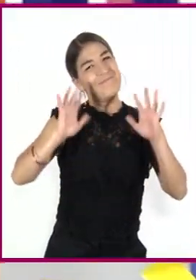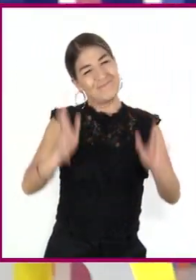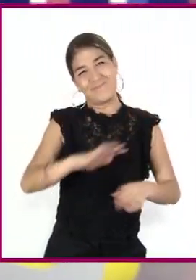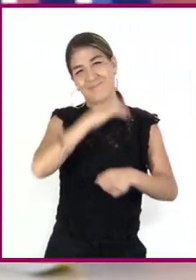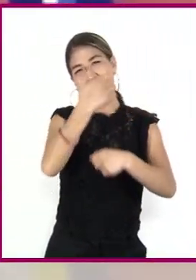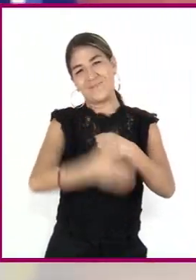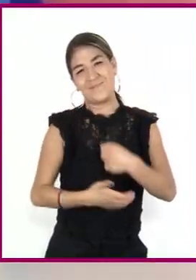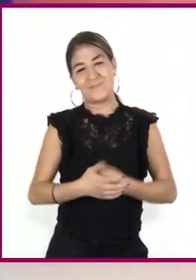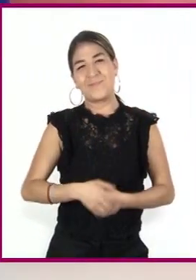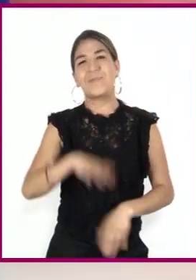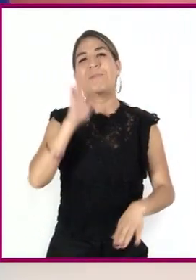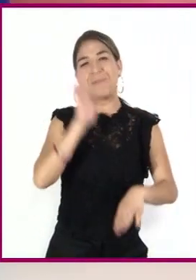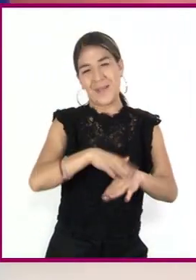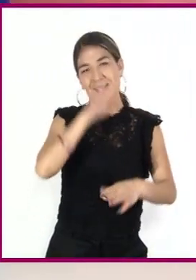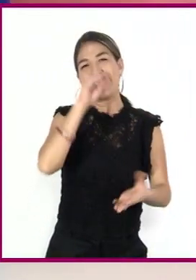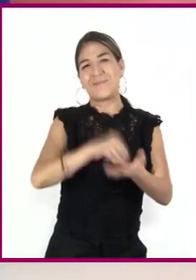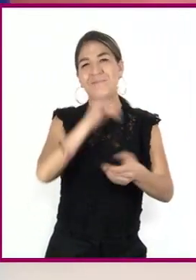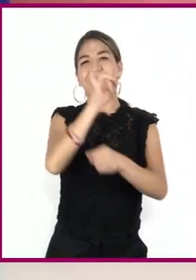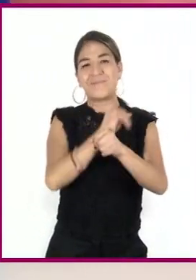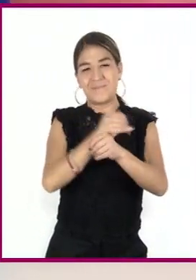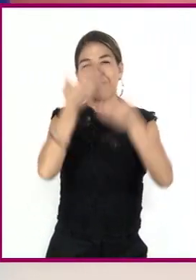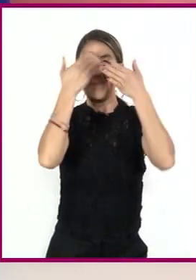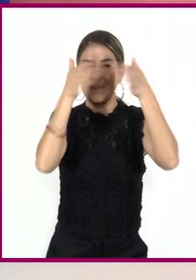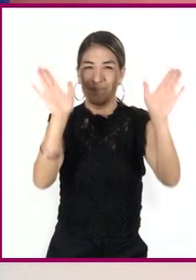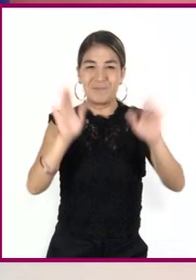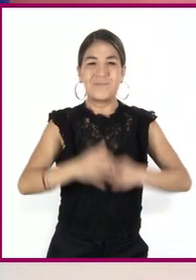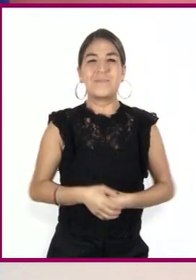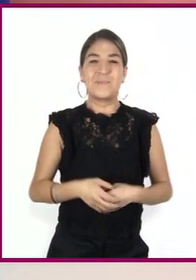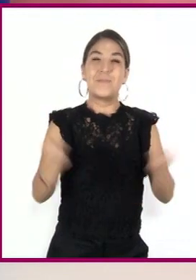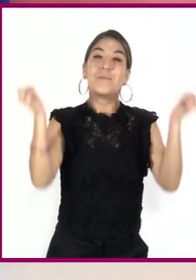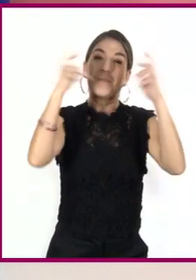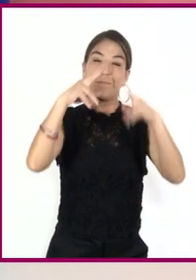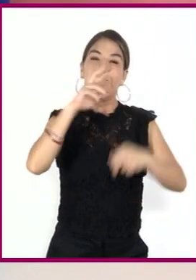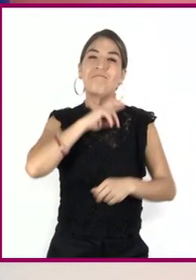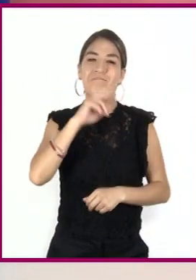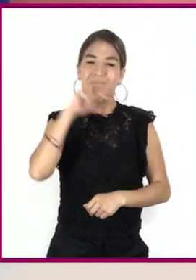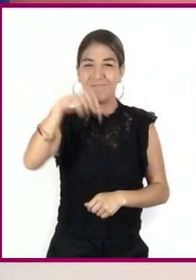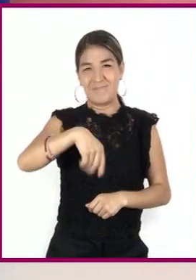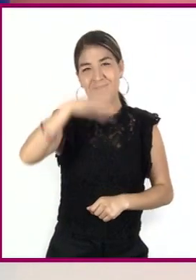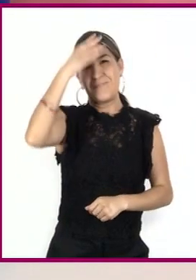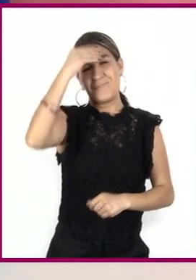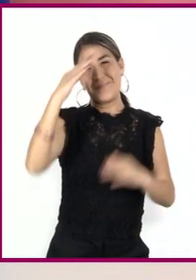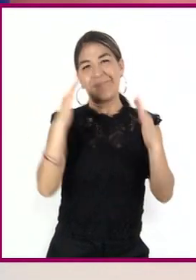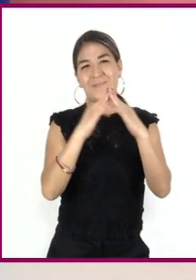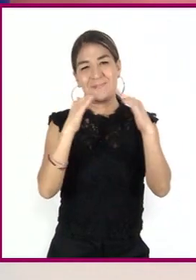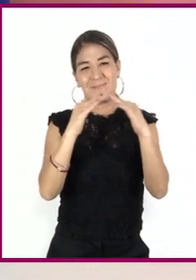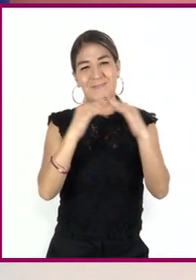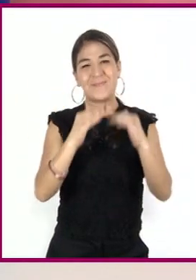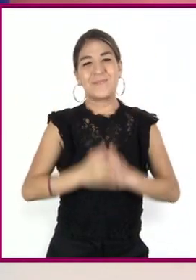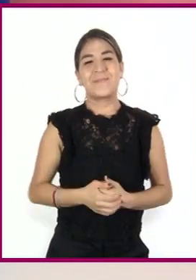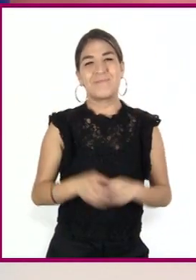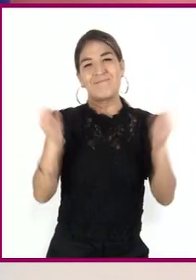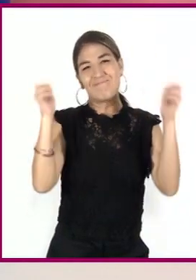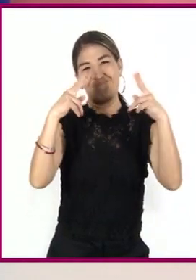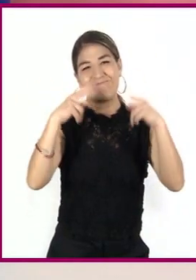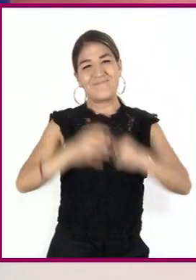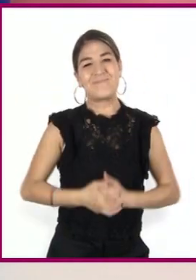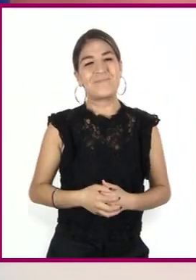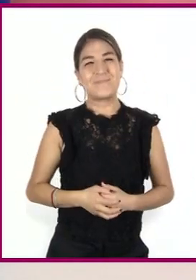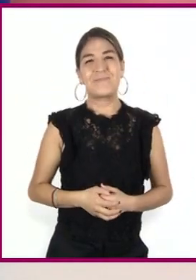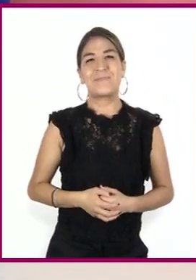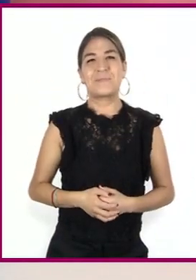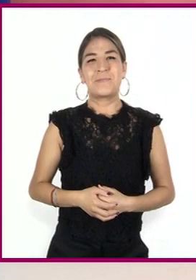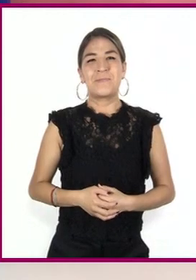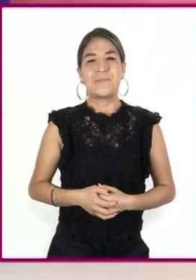Terminamos, pero aún nos queda mucho por explorar y descubrir. Así que nos vemos pronto aquí en Aprende en Casa. Hasta la próxima.